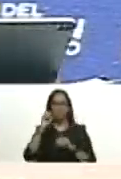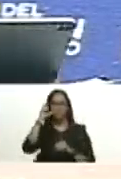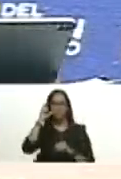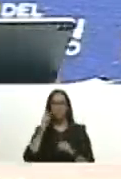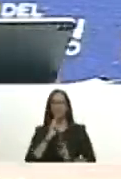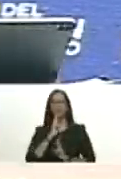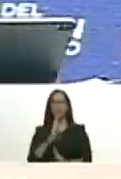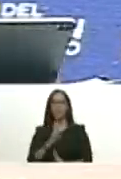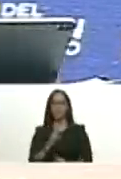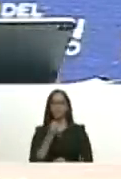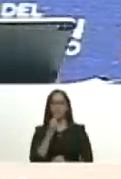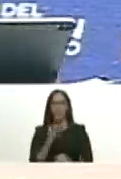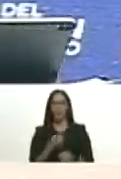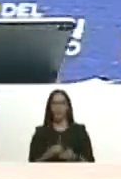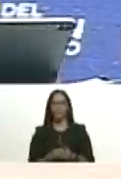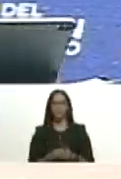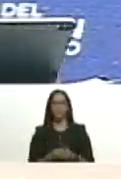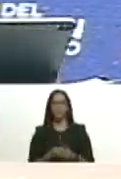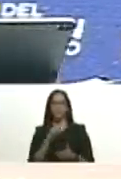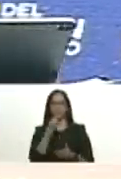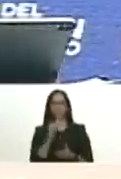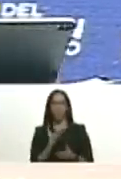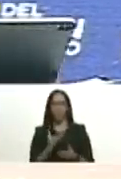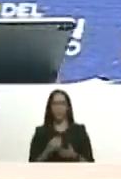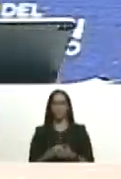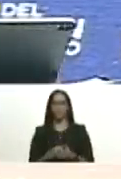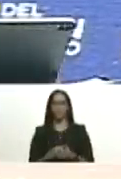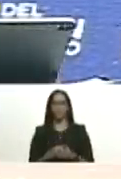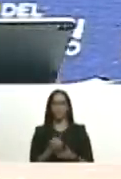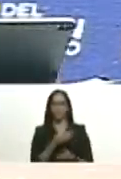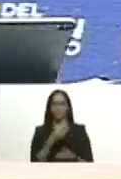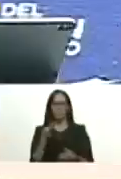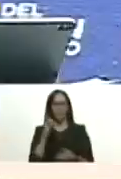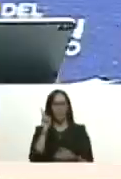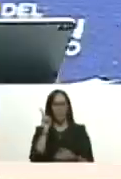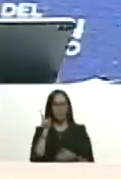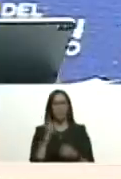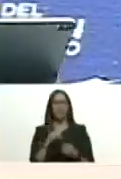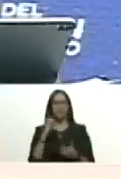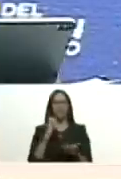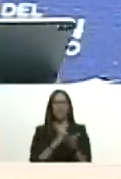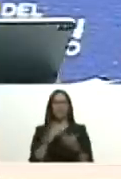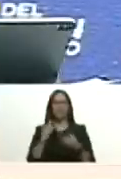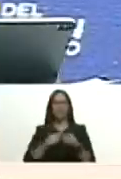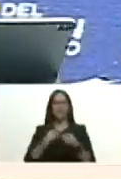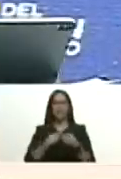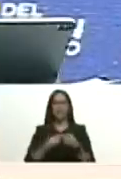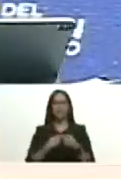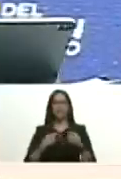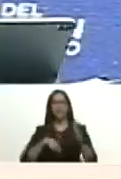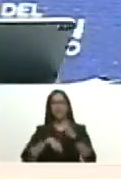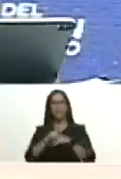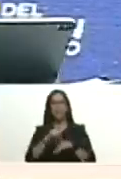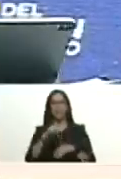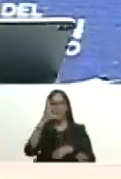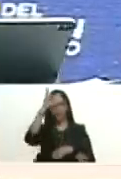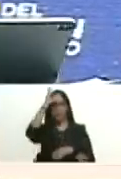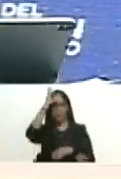reacción. Bueno, excelente, Caldera, excelente allá en Katia Gas. Y nos vamos a